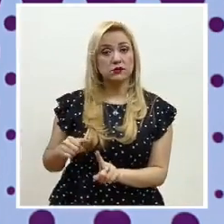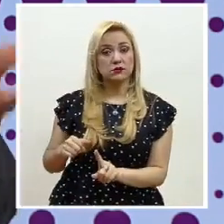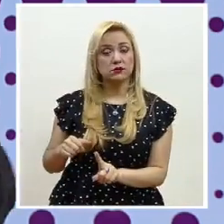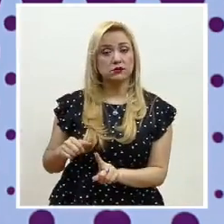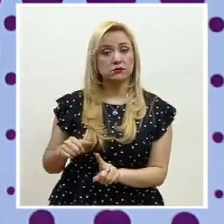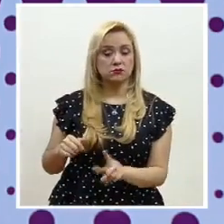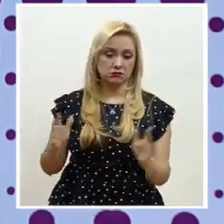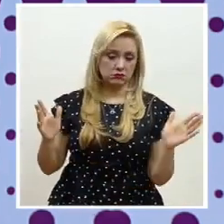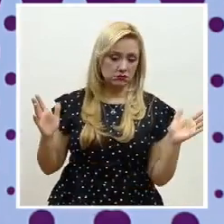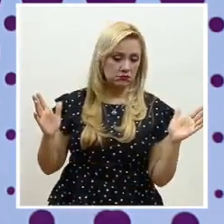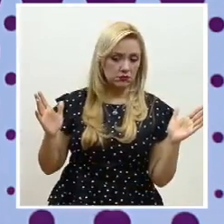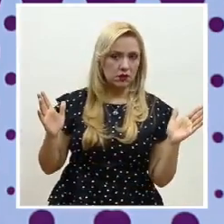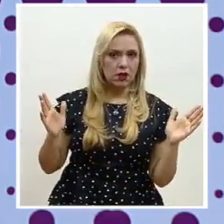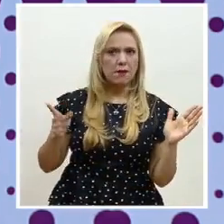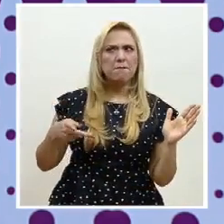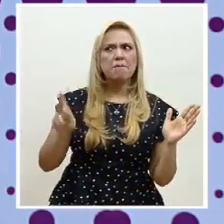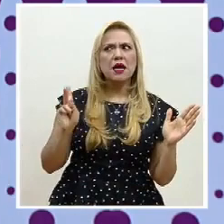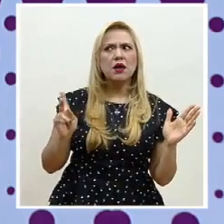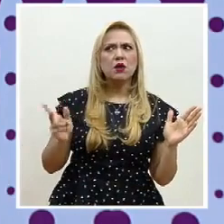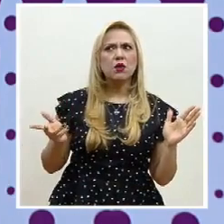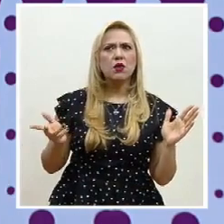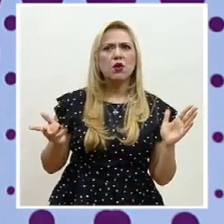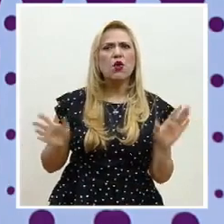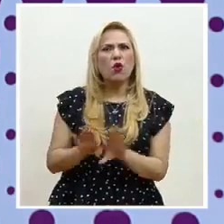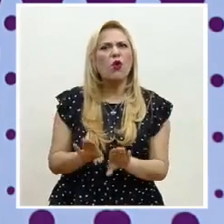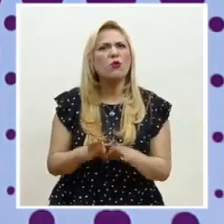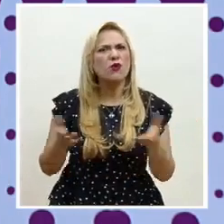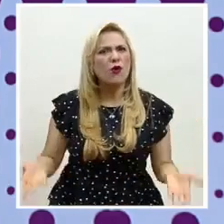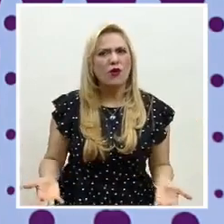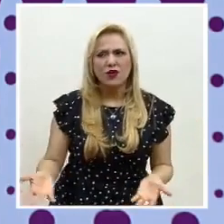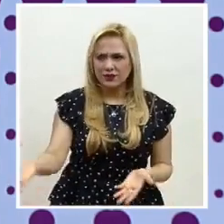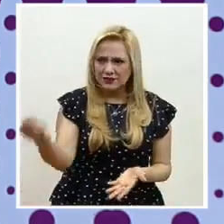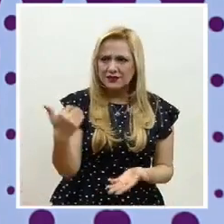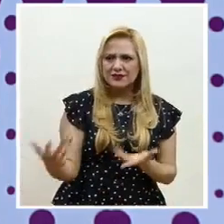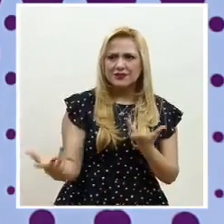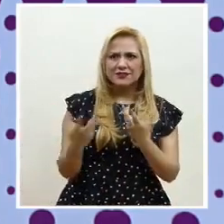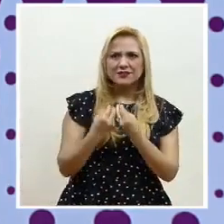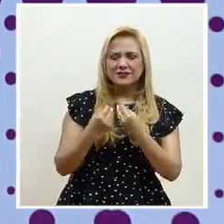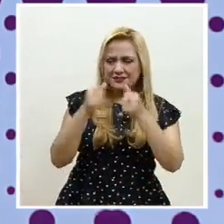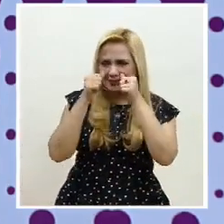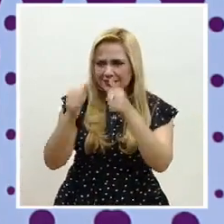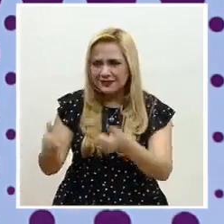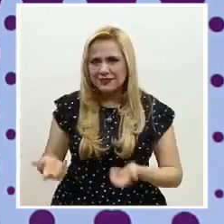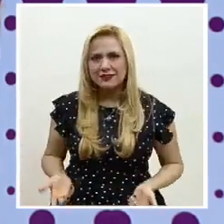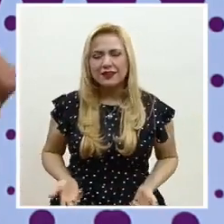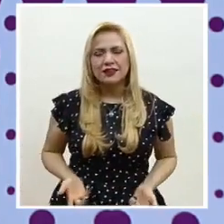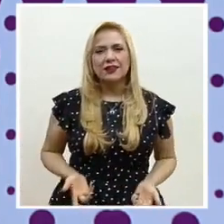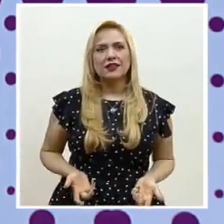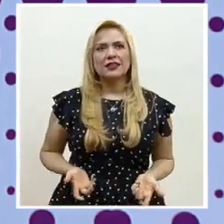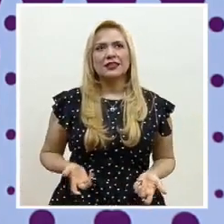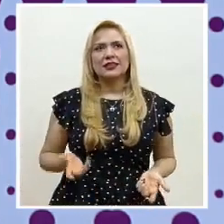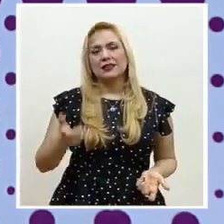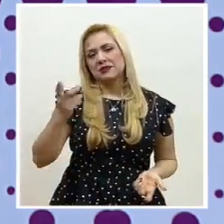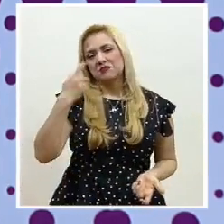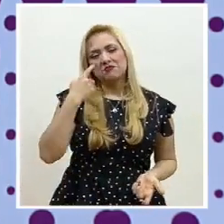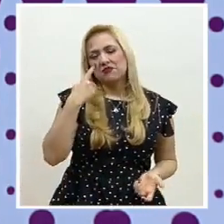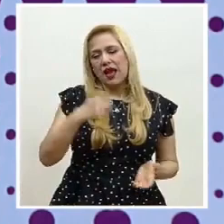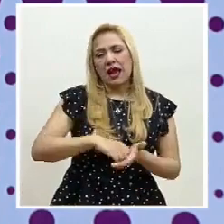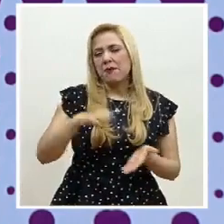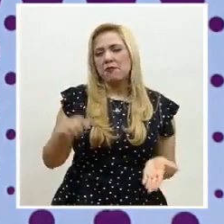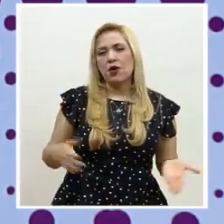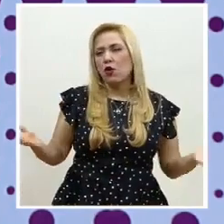resultado plural, pero ¿qué haríamos nosotros para generar un acercamiento ciudadano? Hay una tendencia muy proclive a utilizar, por